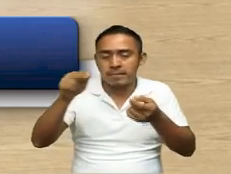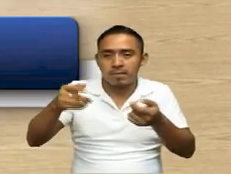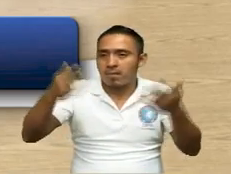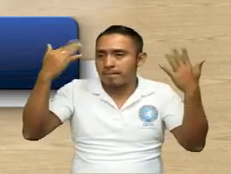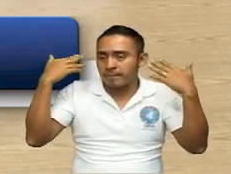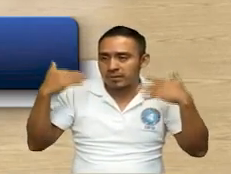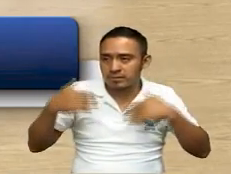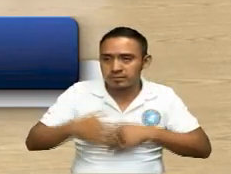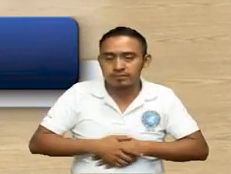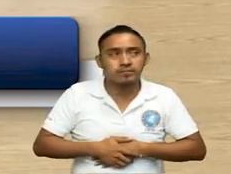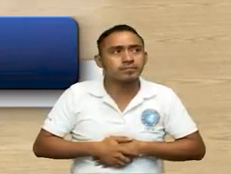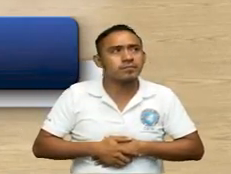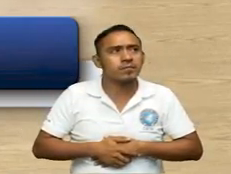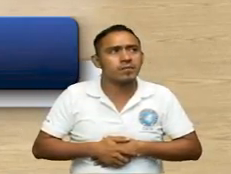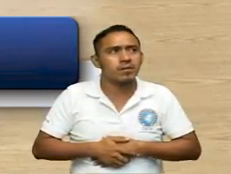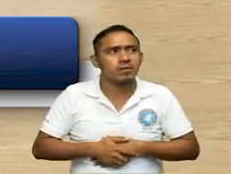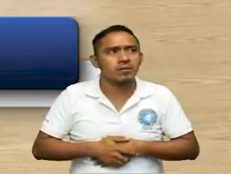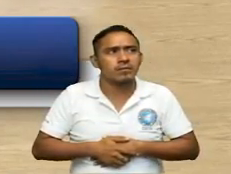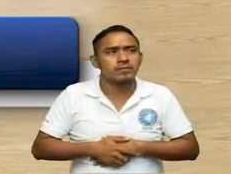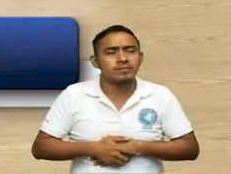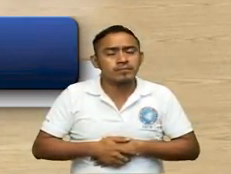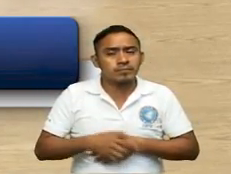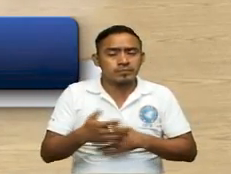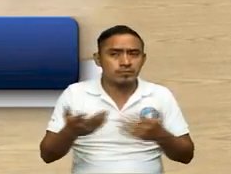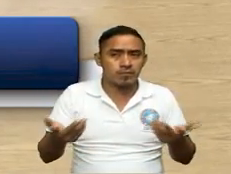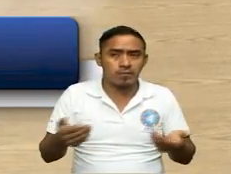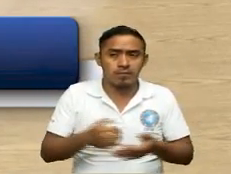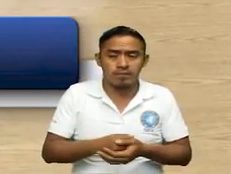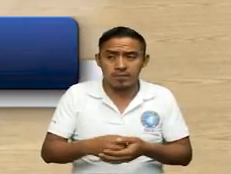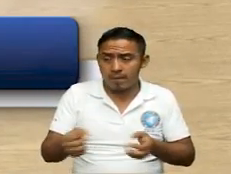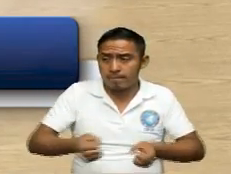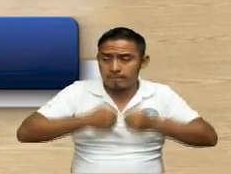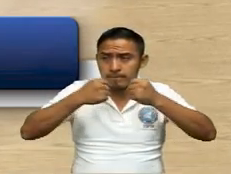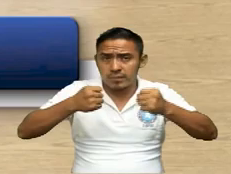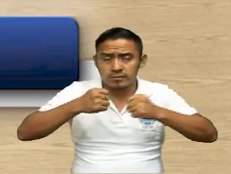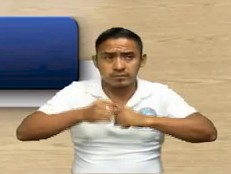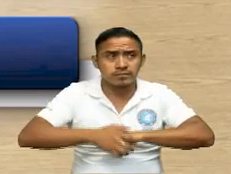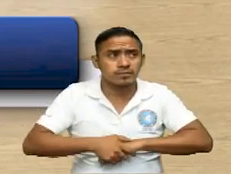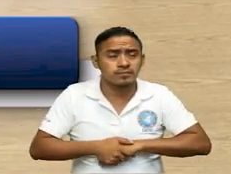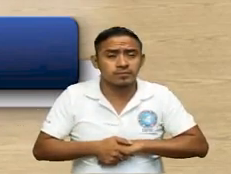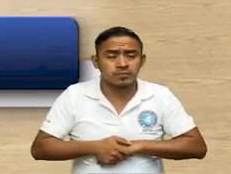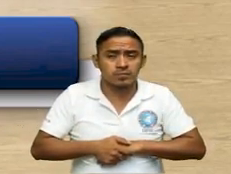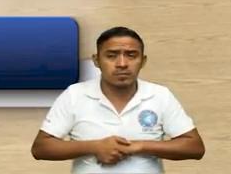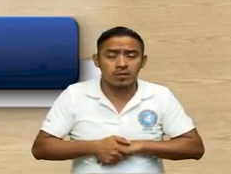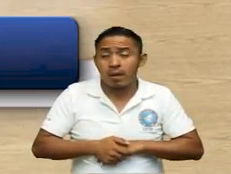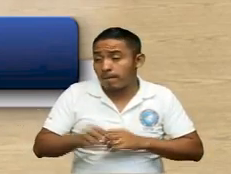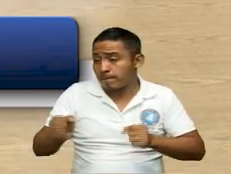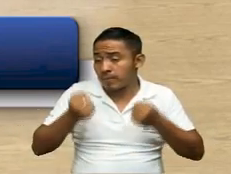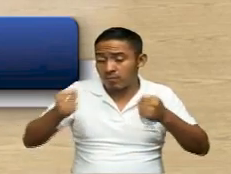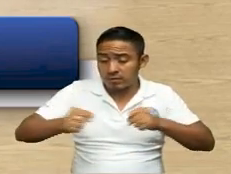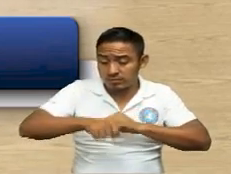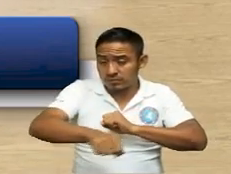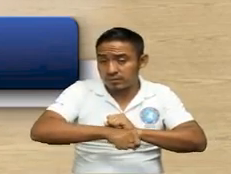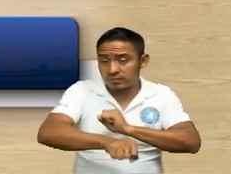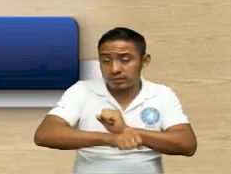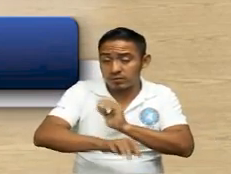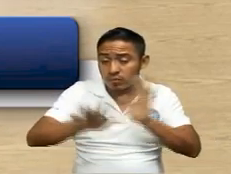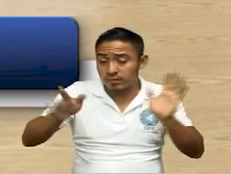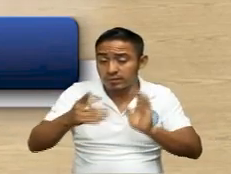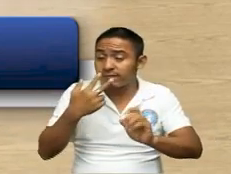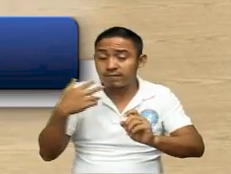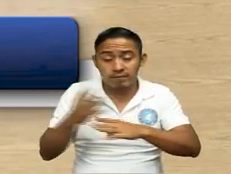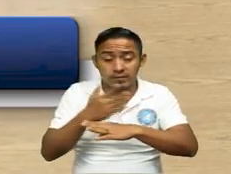para bañarse. Y obviamente es más fuerte, el químico que lleva es más fuerte porque es para lavar ropa, no es para la